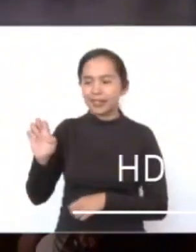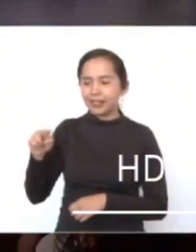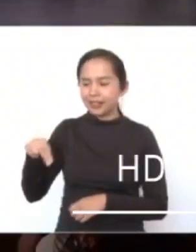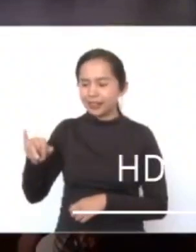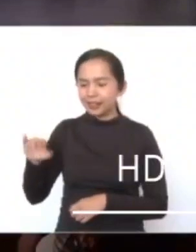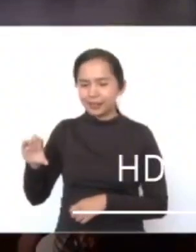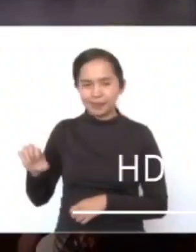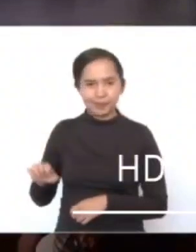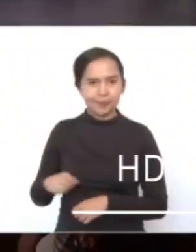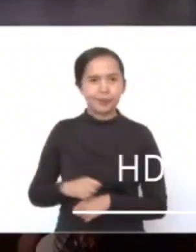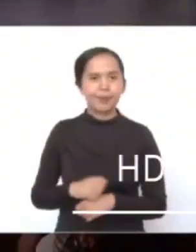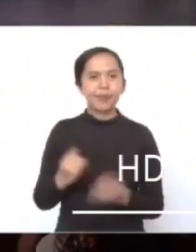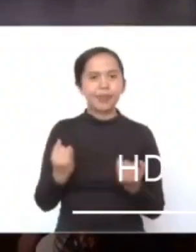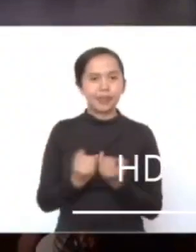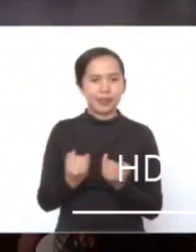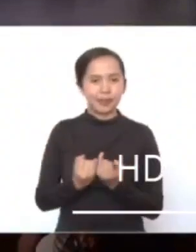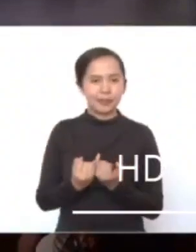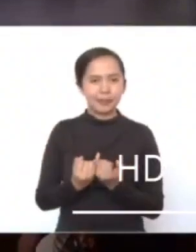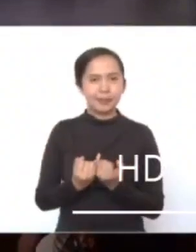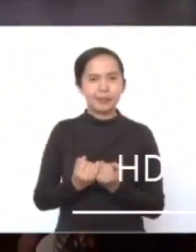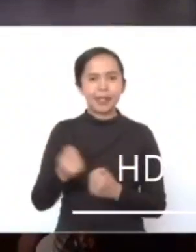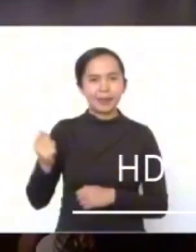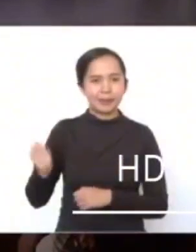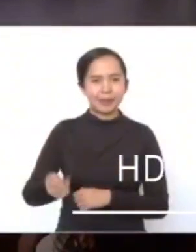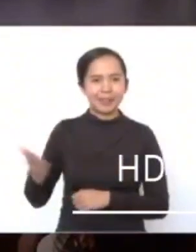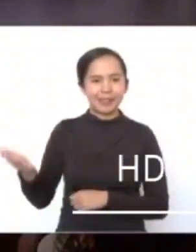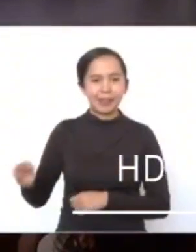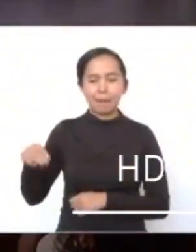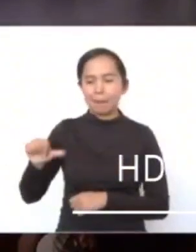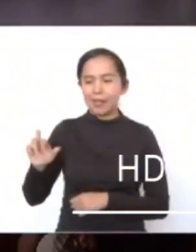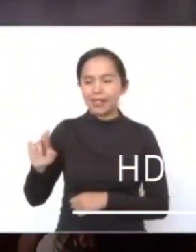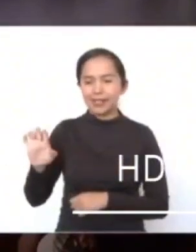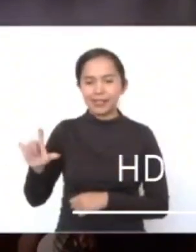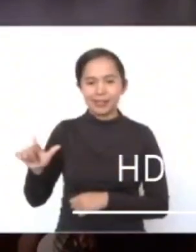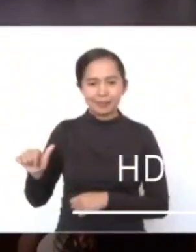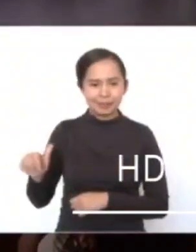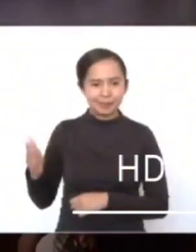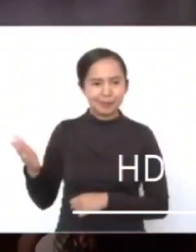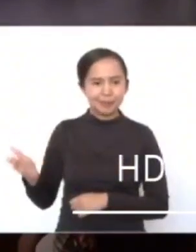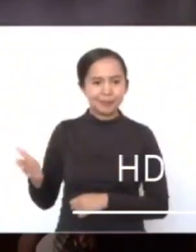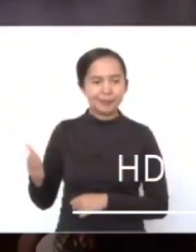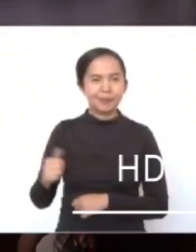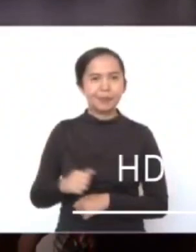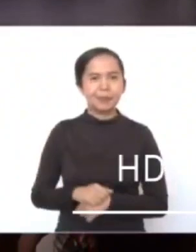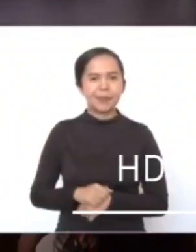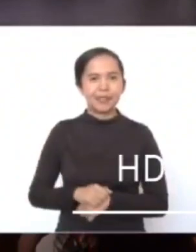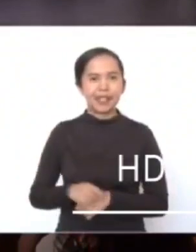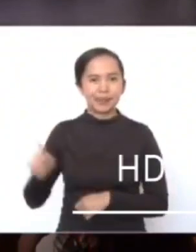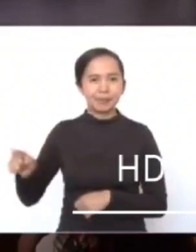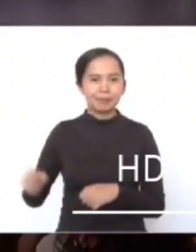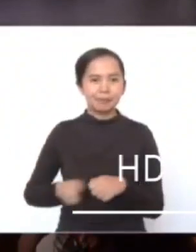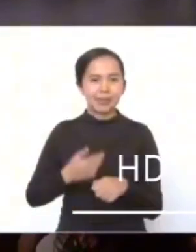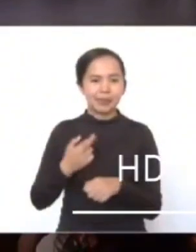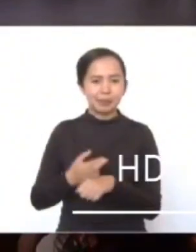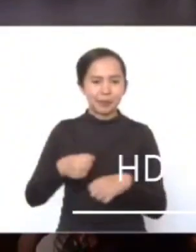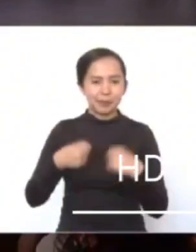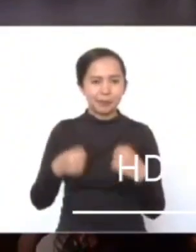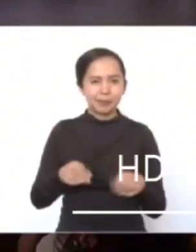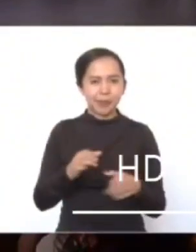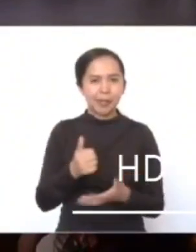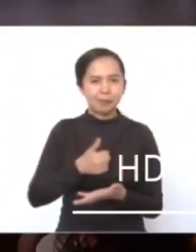Hernández. También saludo a Marcela Figueroa de la Secretaría de Seguridad